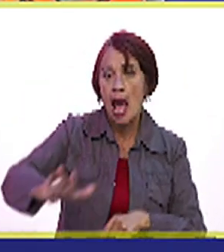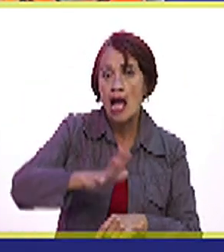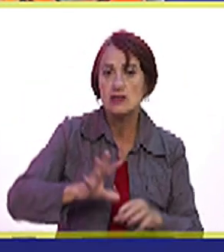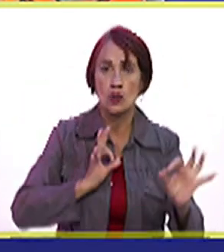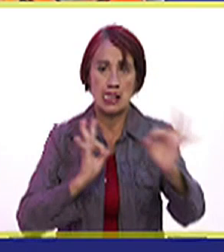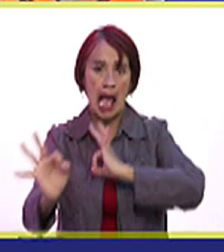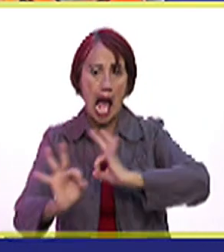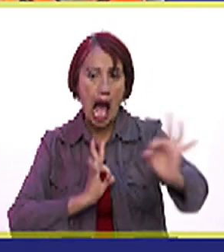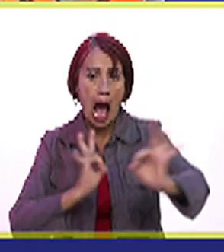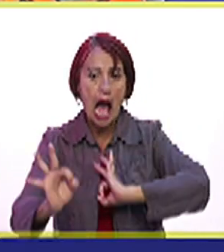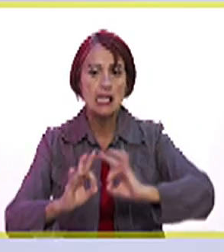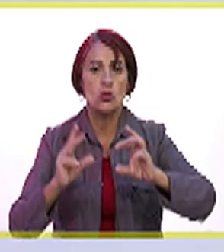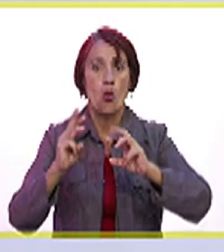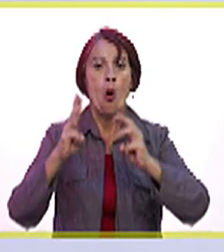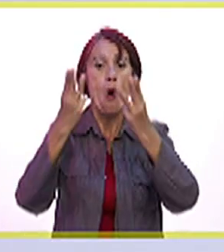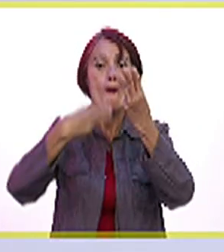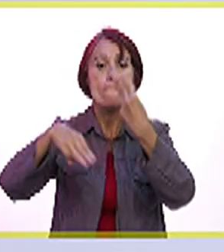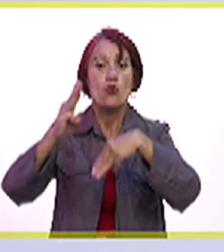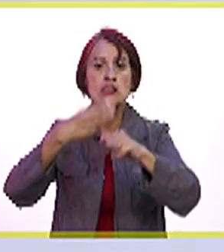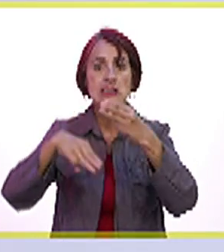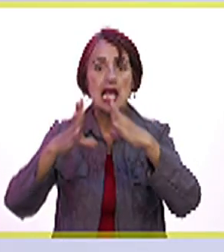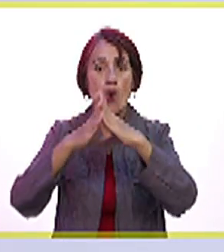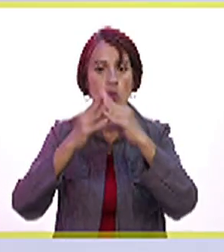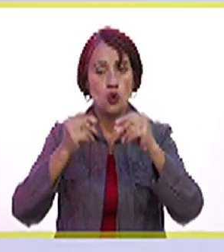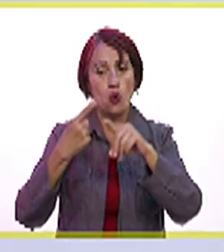teatros, museos, entre otros.